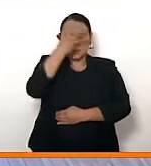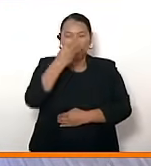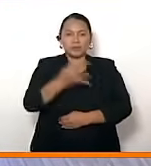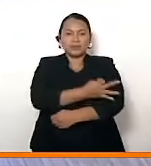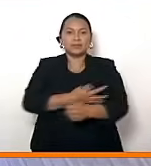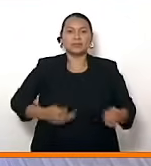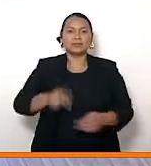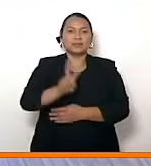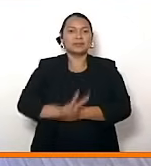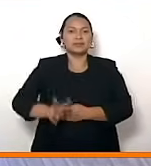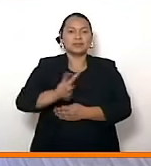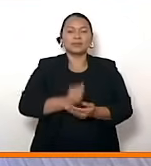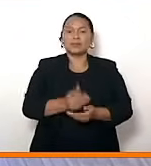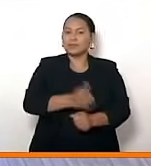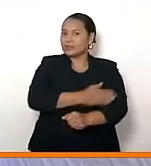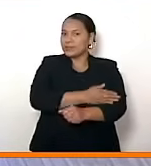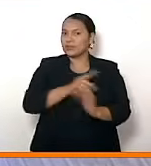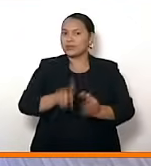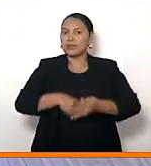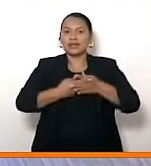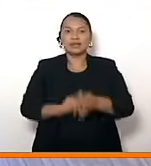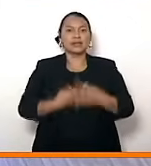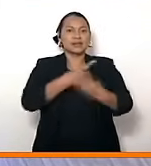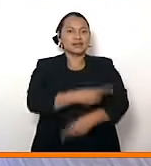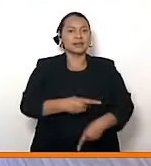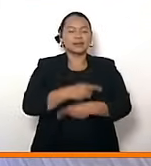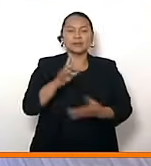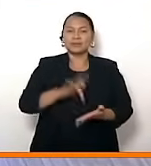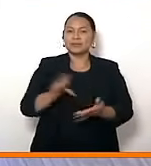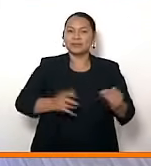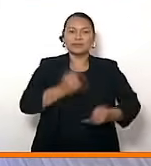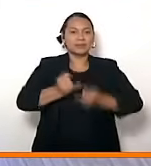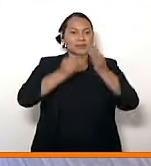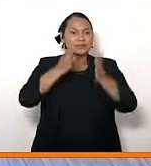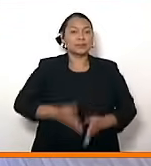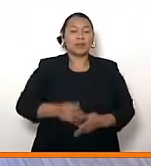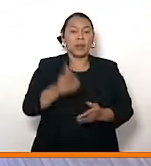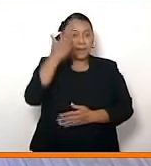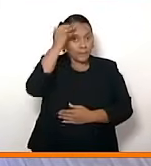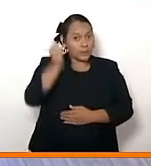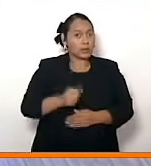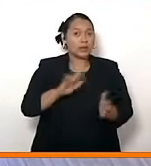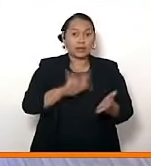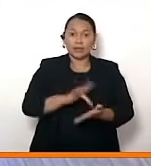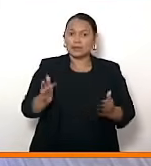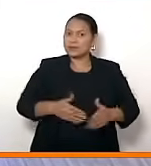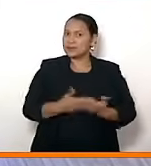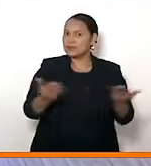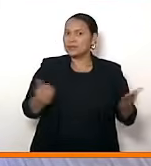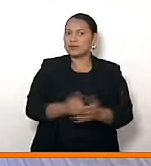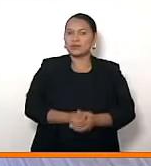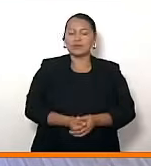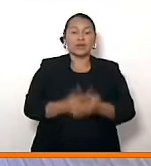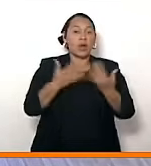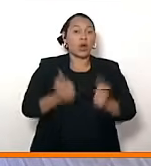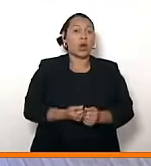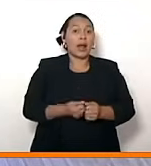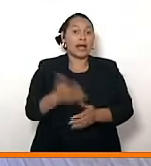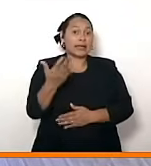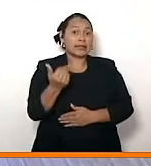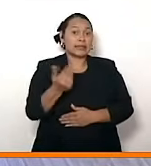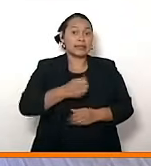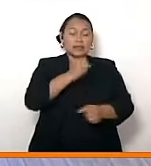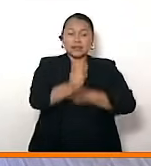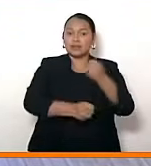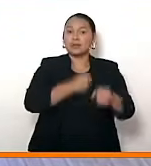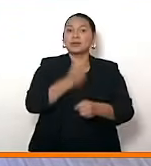de viernes. Pero antes de comenzar con la diversión, te quiero agradecer a vos, jugador, ya que gracias a su apoyo pudimos lograr ser conmemorados por 15 años como